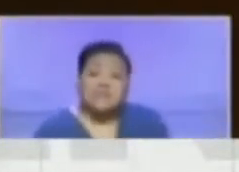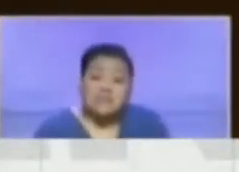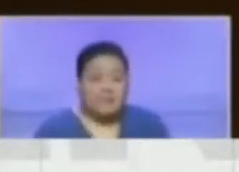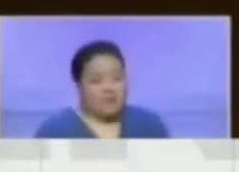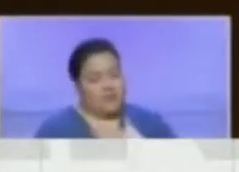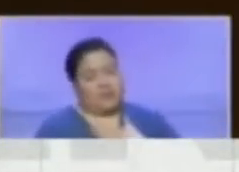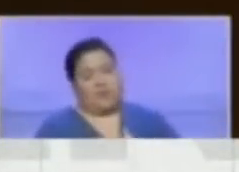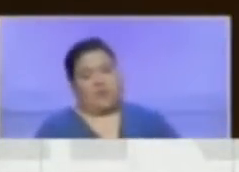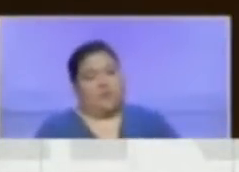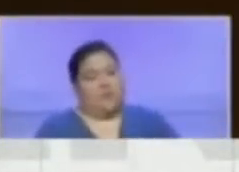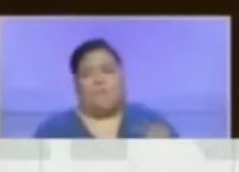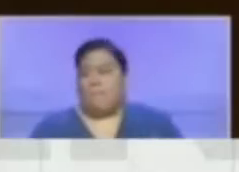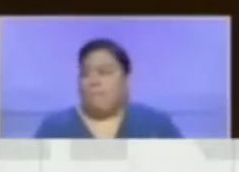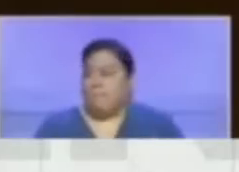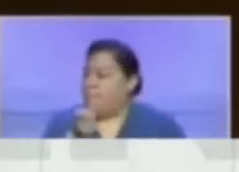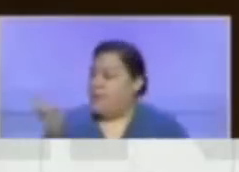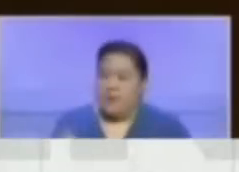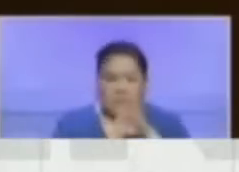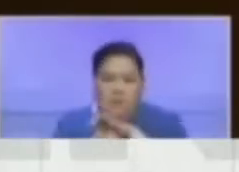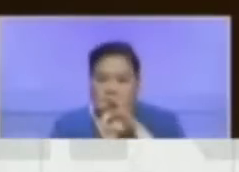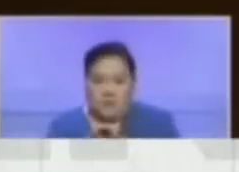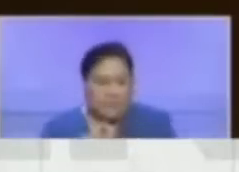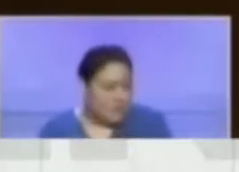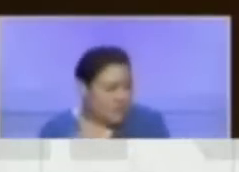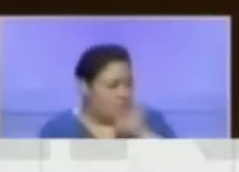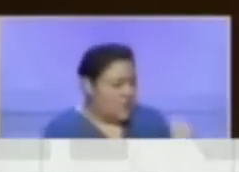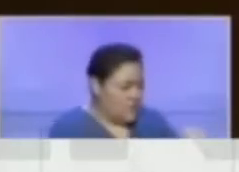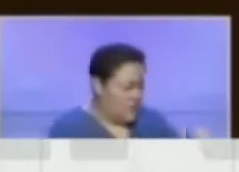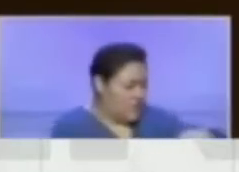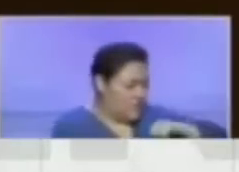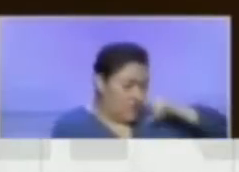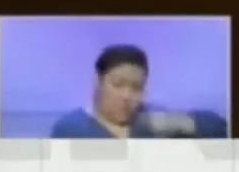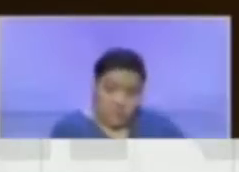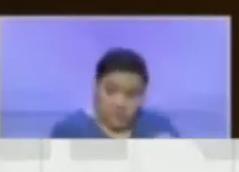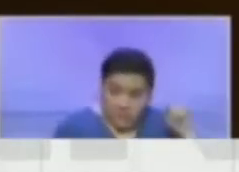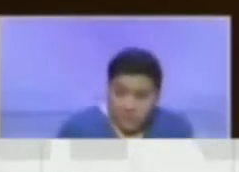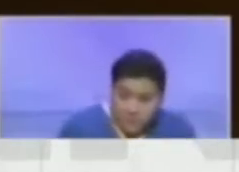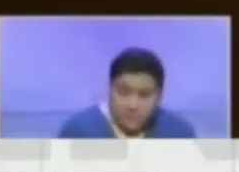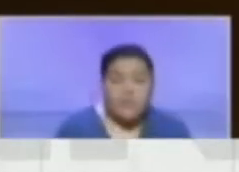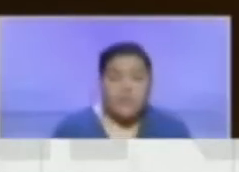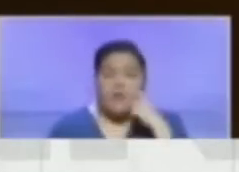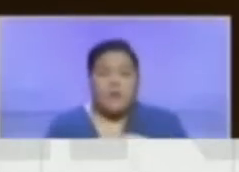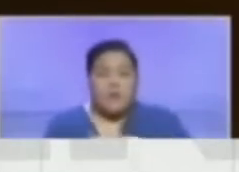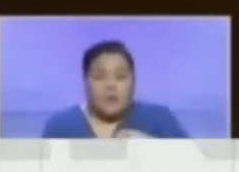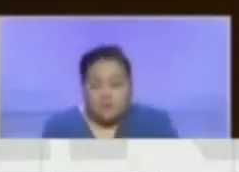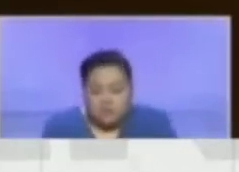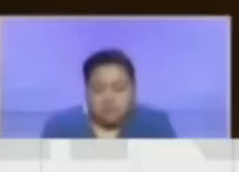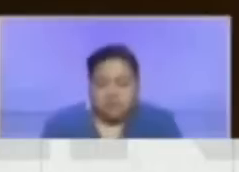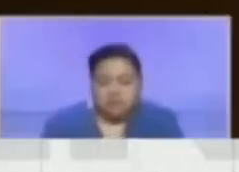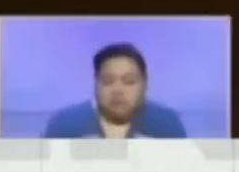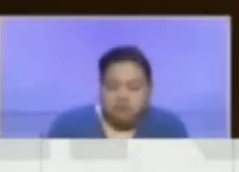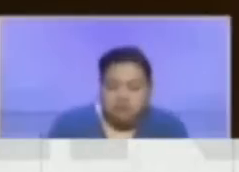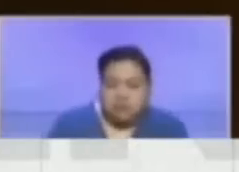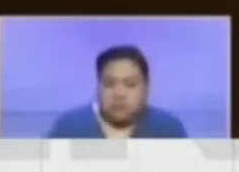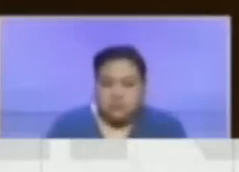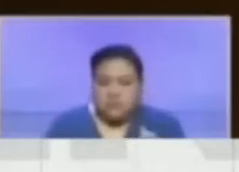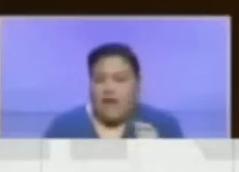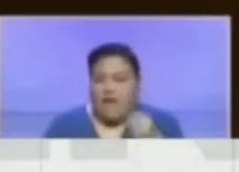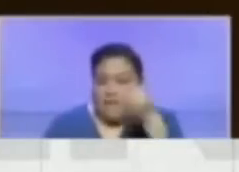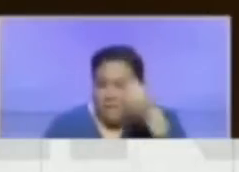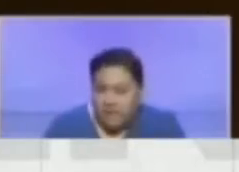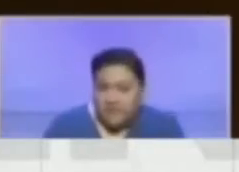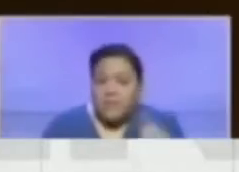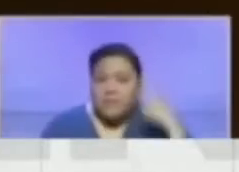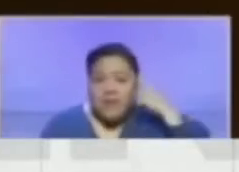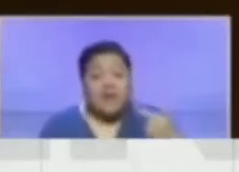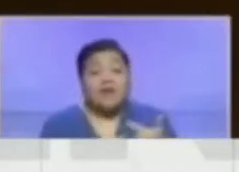Otálora Malasis. Siempre hay una piedrita en el arroz. La realidad que tanto atormenta a la derecha y a